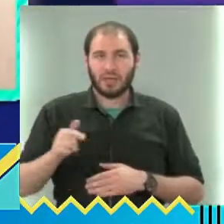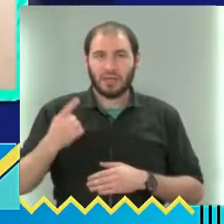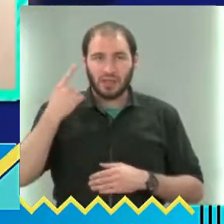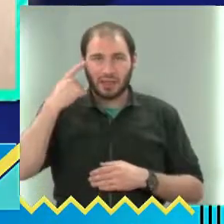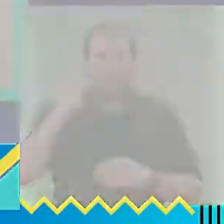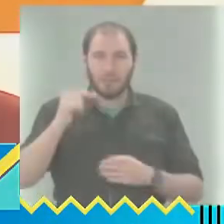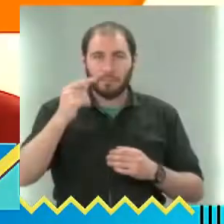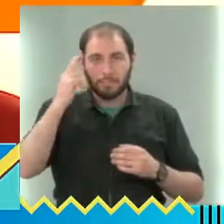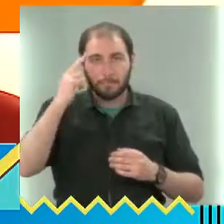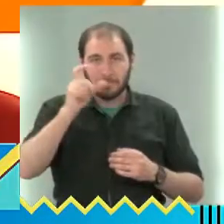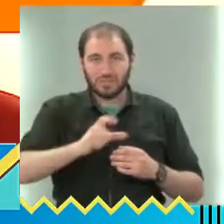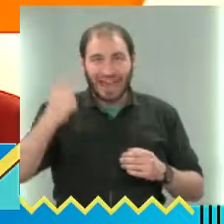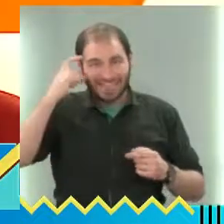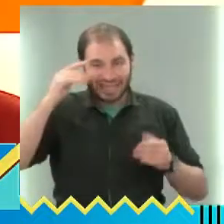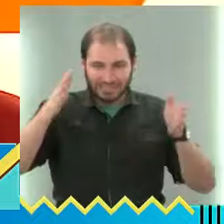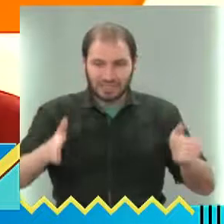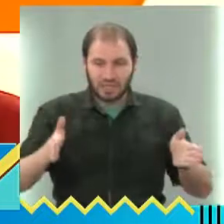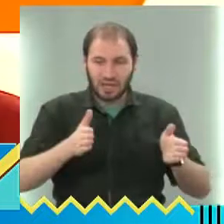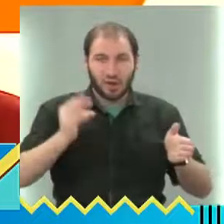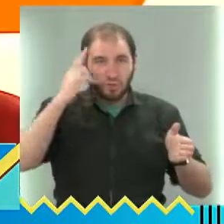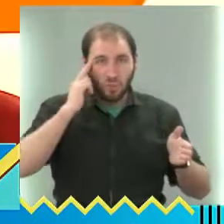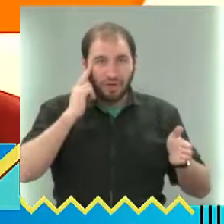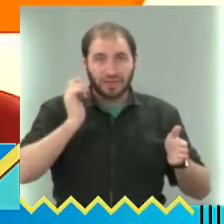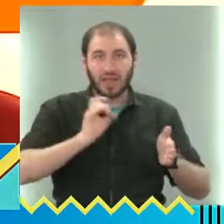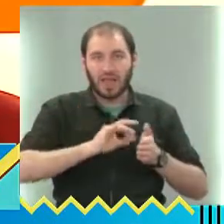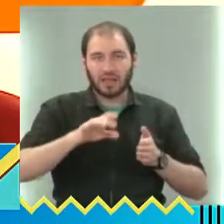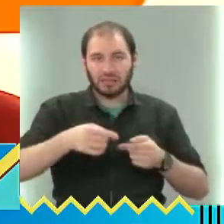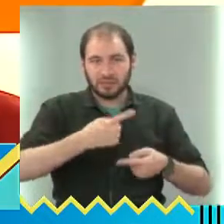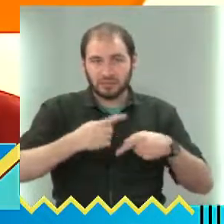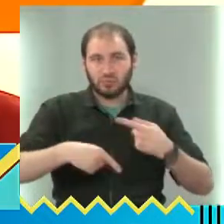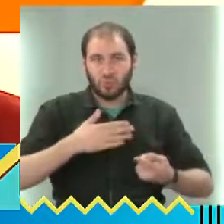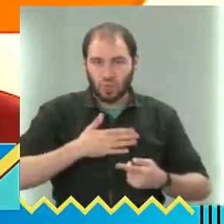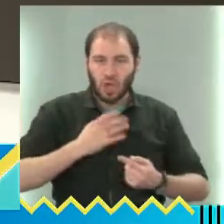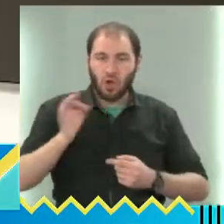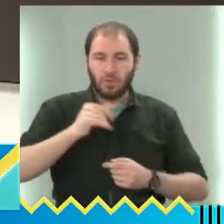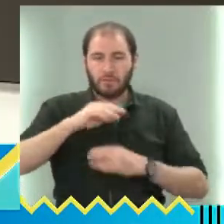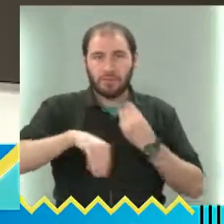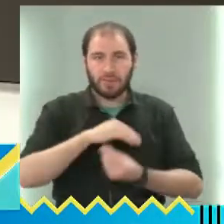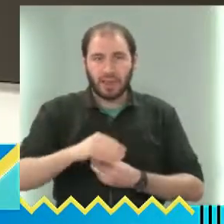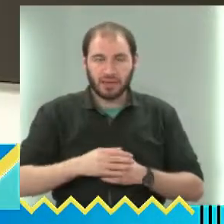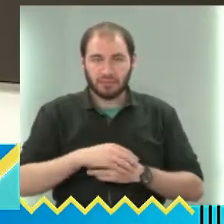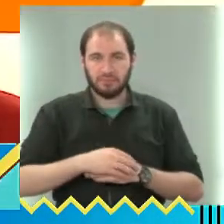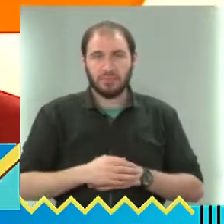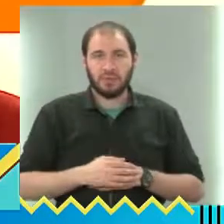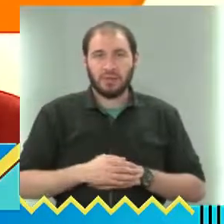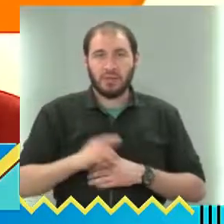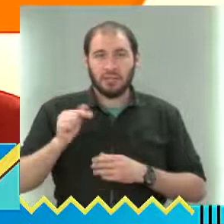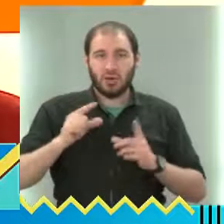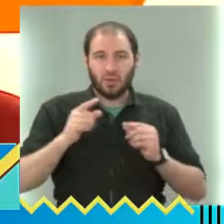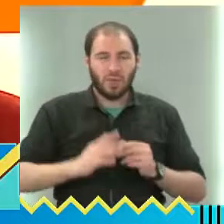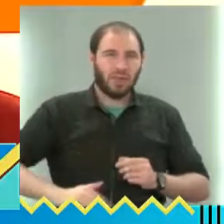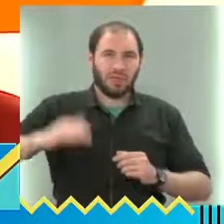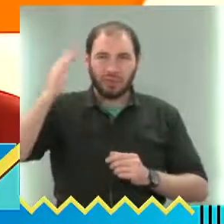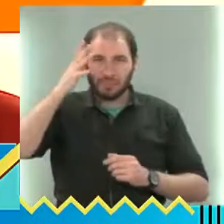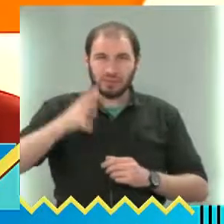que 9 de cada 10 personas va a recibir alguna transfusión suya o de algún familiar de entorno familiar. O sea que es un número muy